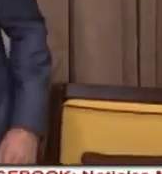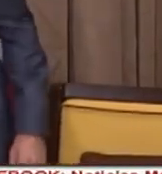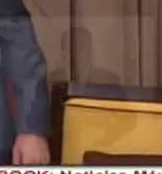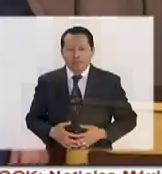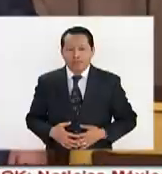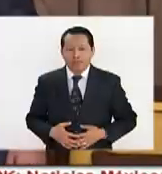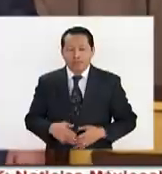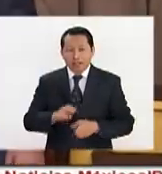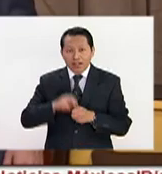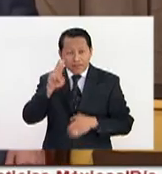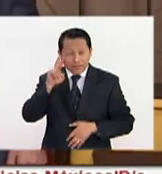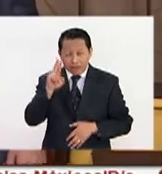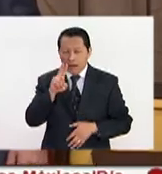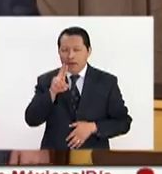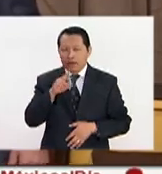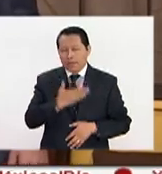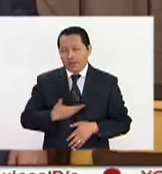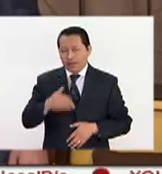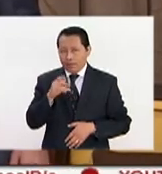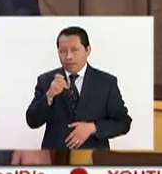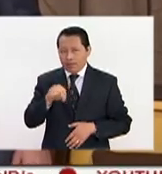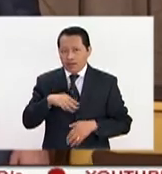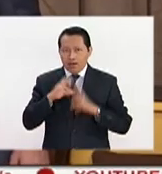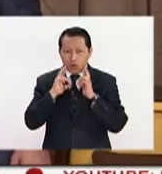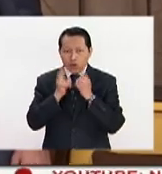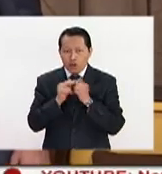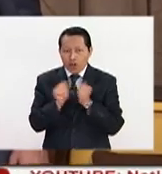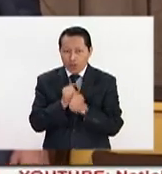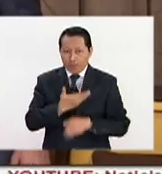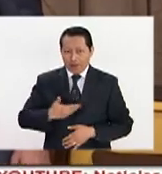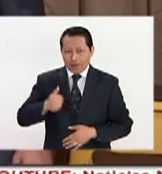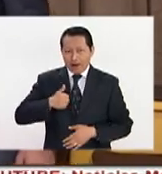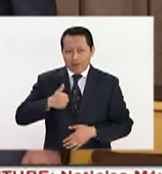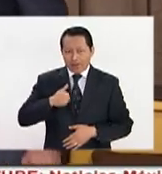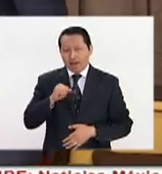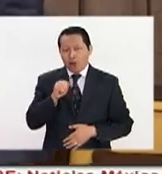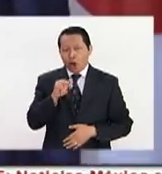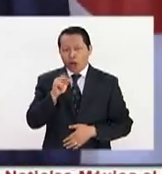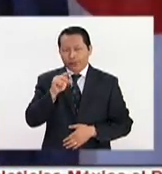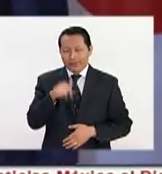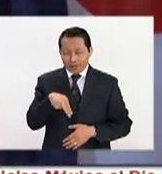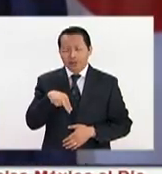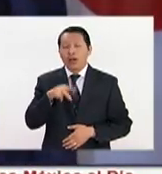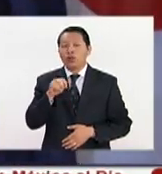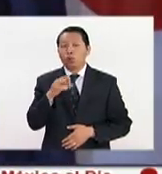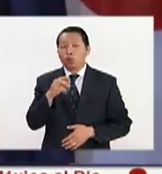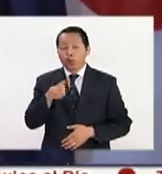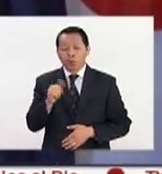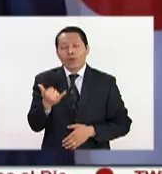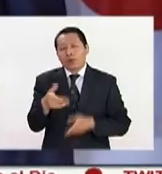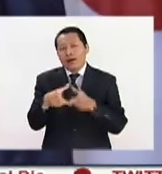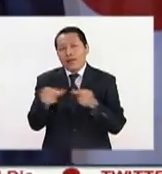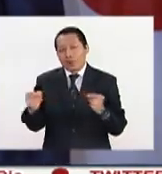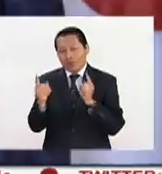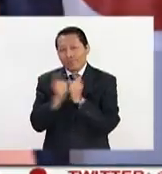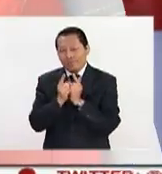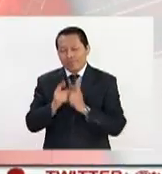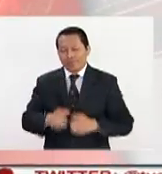En Vietnam, el presidente Enrique Peña Nieto se reunió con el primer ministro de Canadá, Justin Trudeau, y de Japón, Shinzo